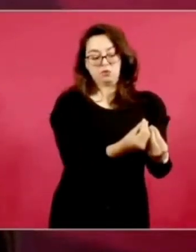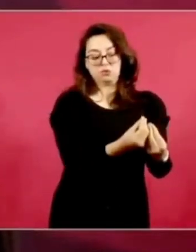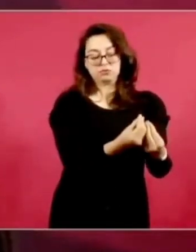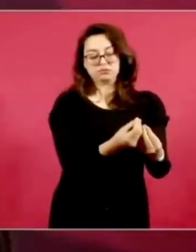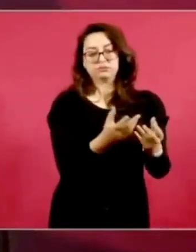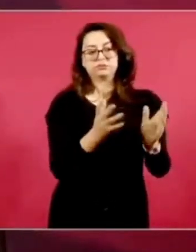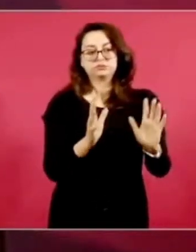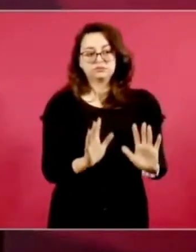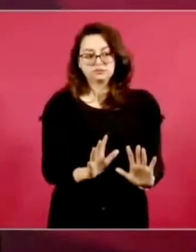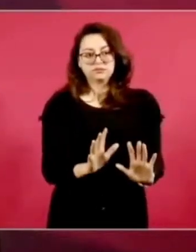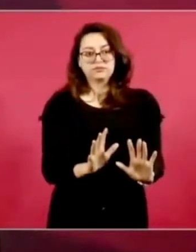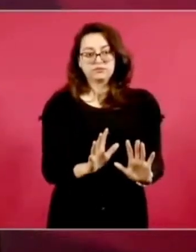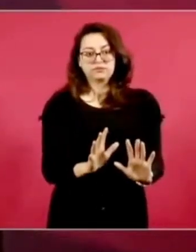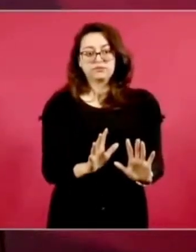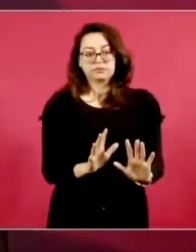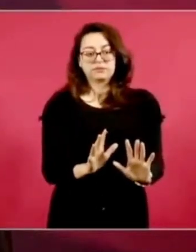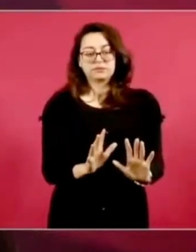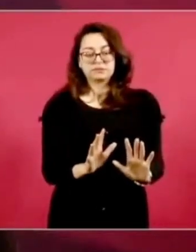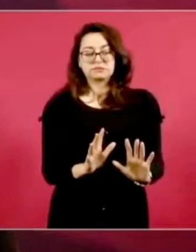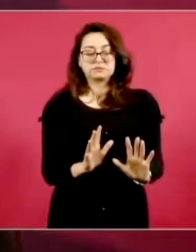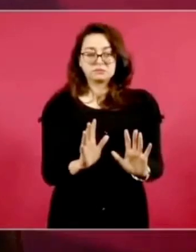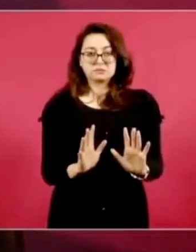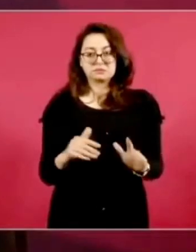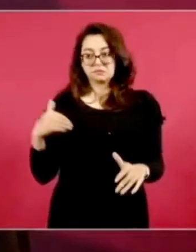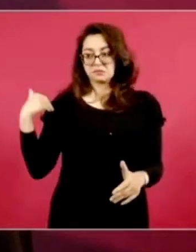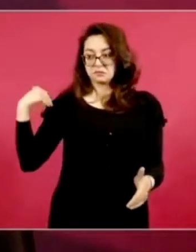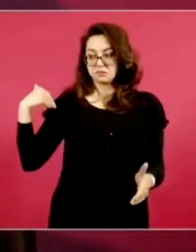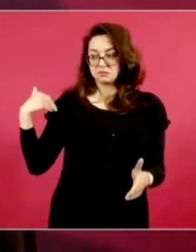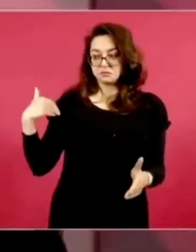pues de manera muy irresponsable, muy vil,